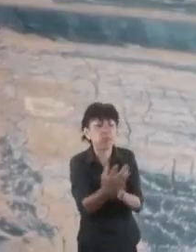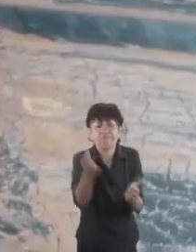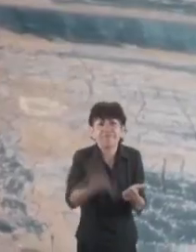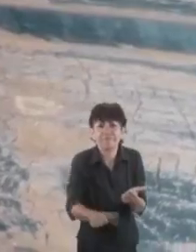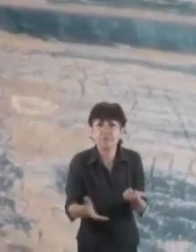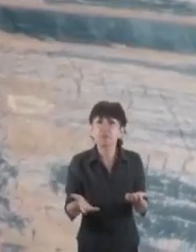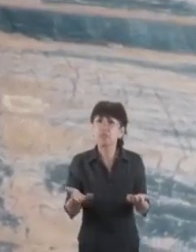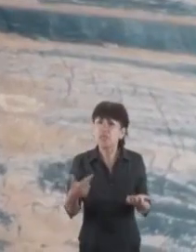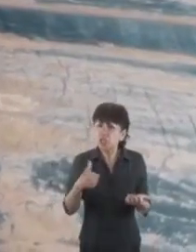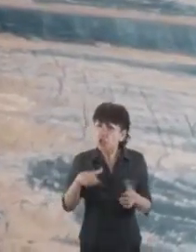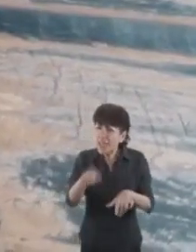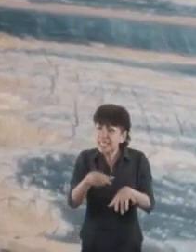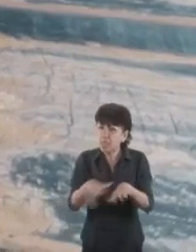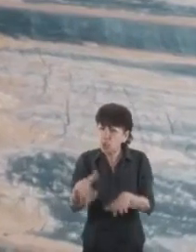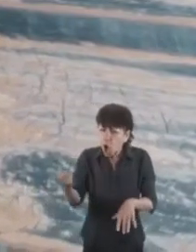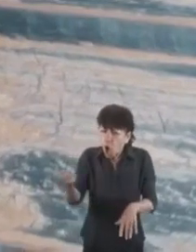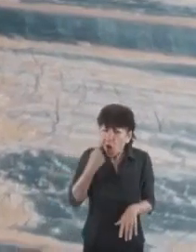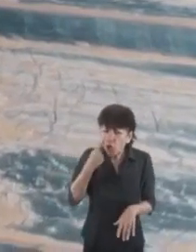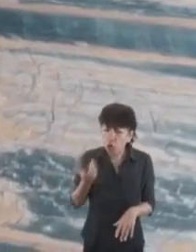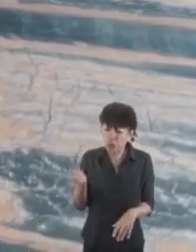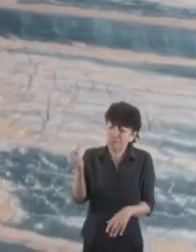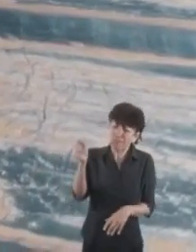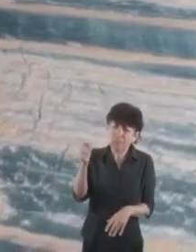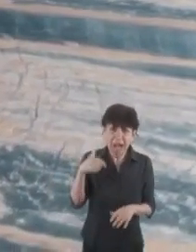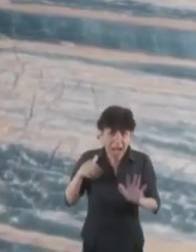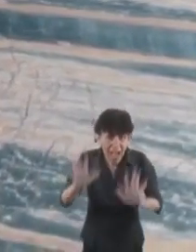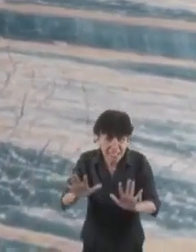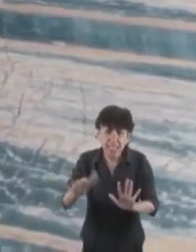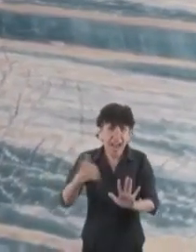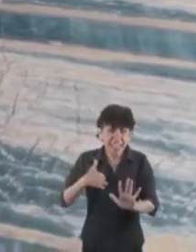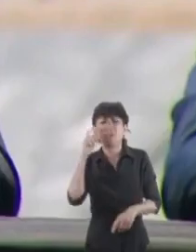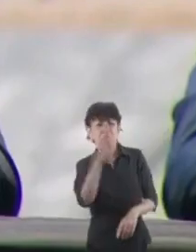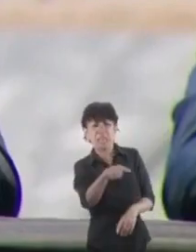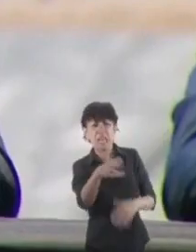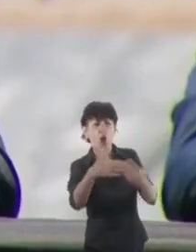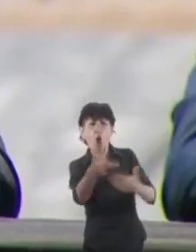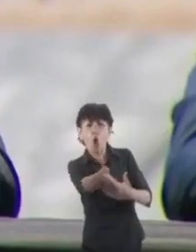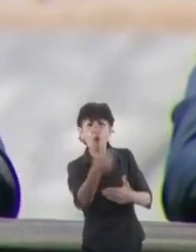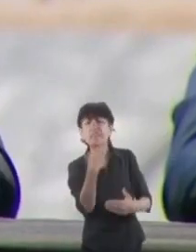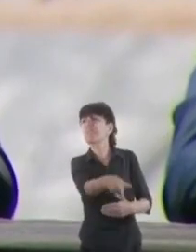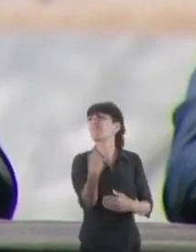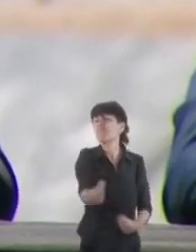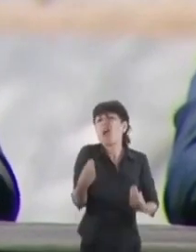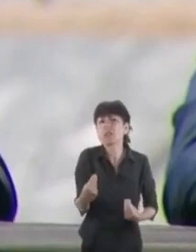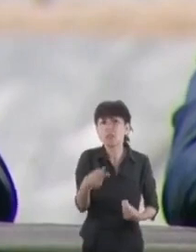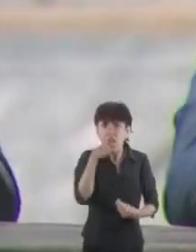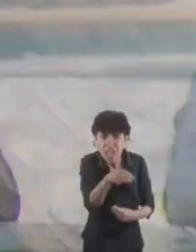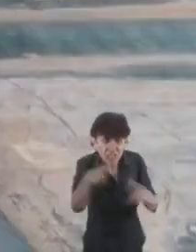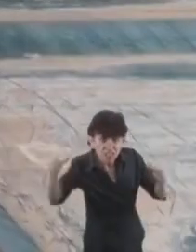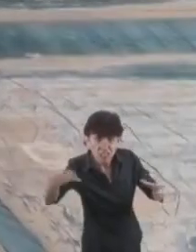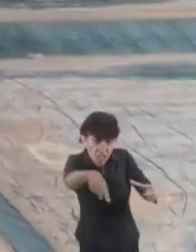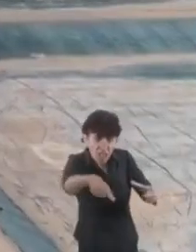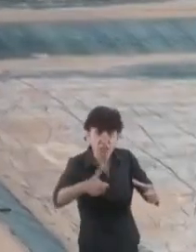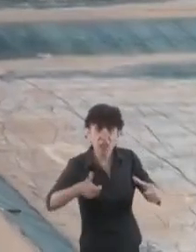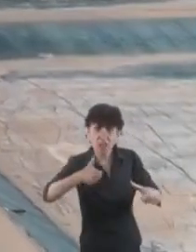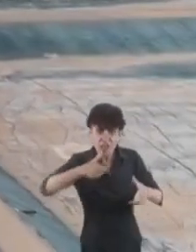Yo esa Argentina la vi y yo no quiero volver a esa Argentina. ¿Saben qué es esta obra? Solución para 350.000